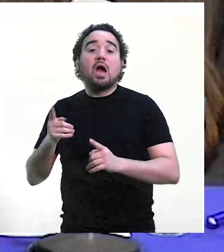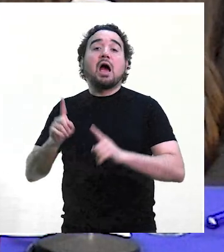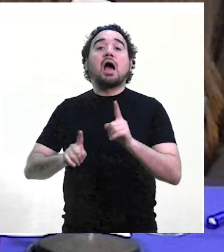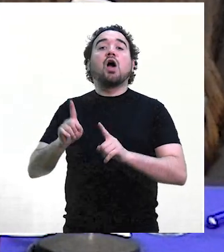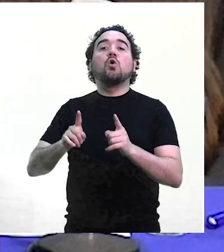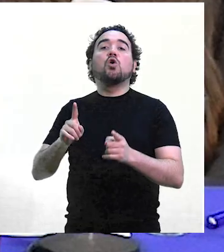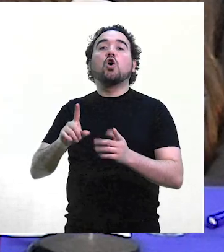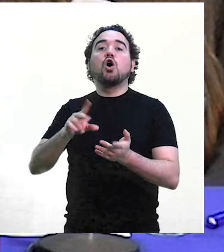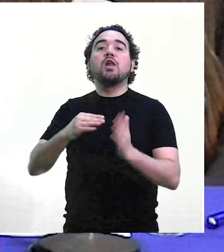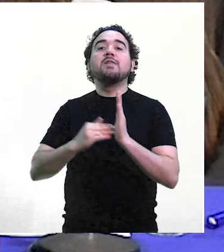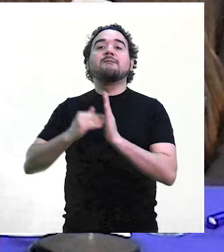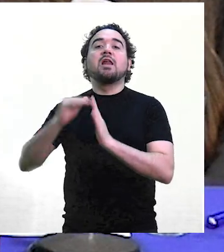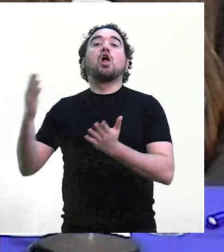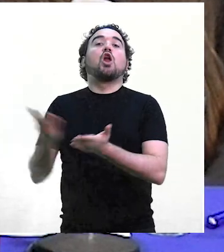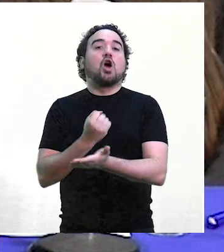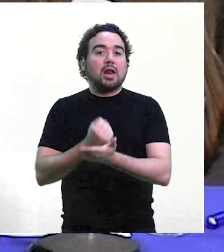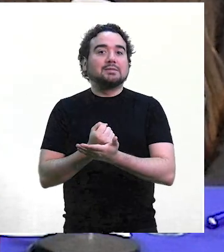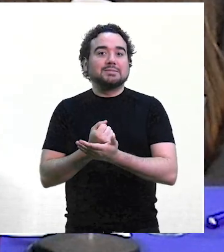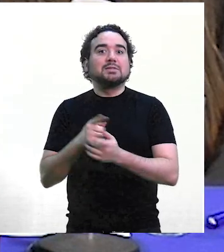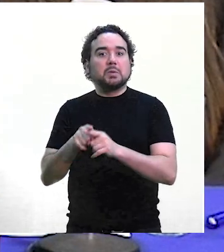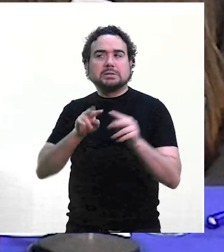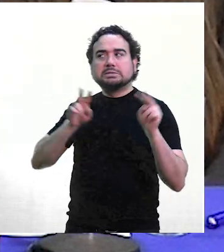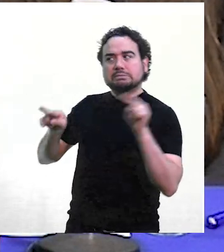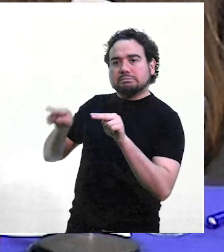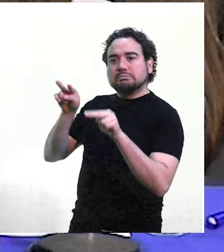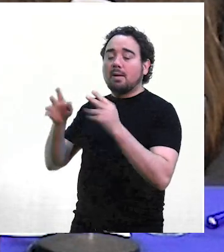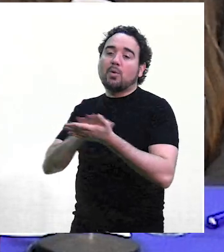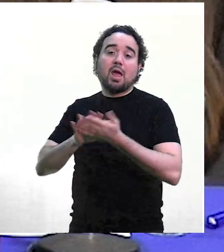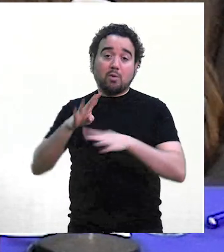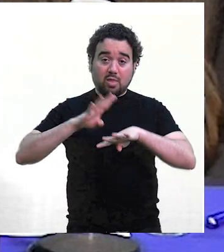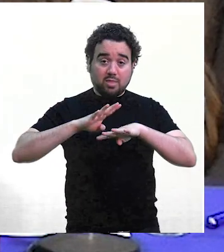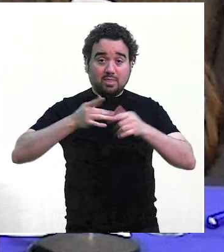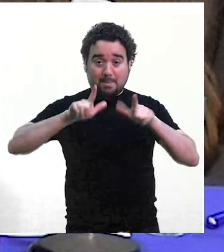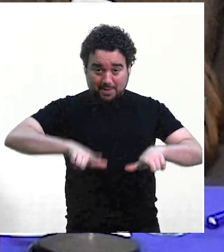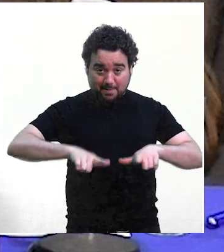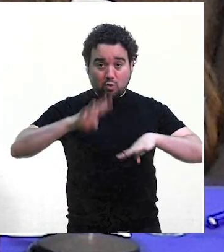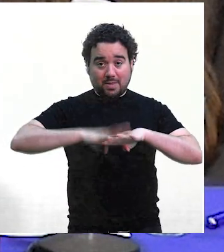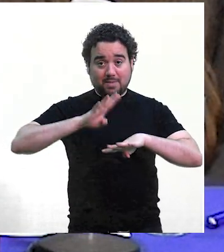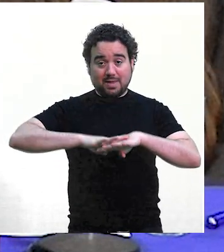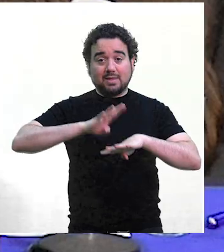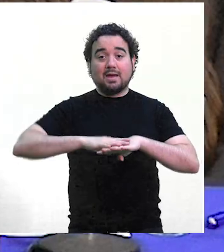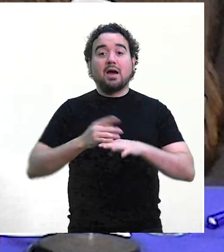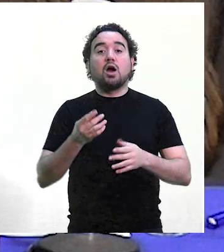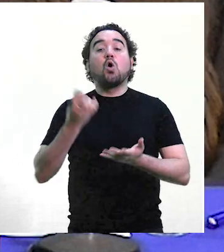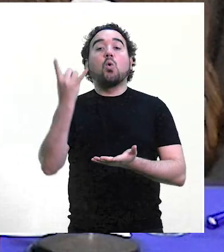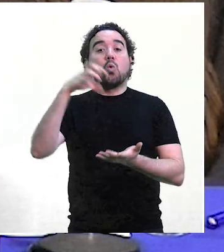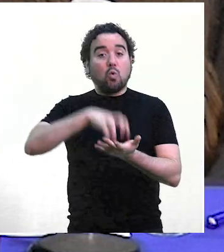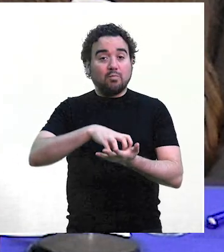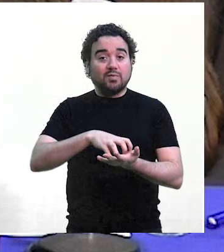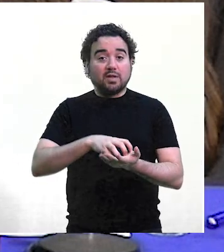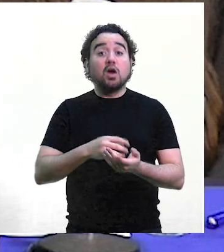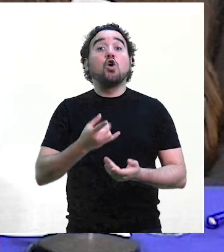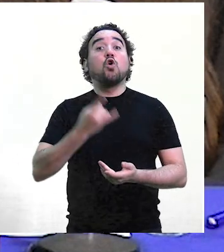logramos ciertos niveles, nos cuesta liderar. Claro. Por ejemplo, en el Departamento de Matemáticas de la UMCE, que es